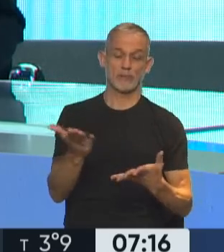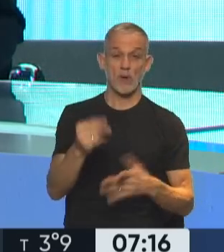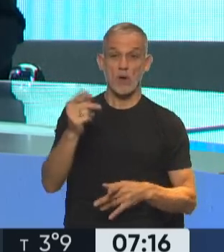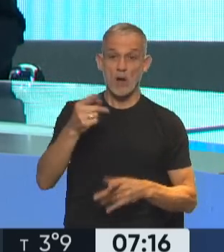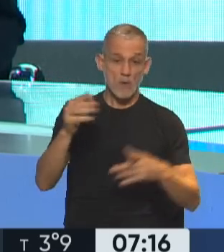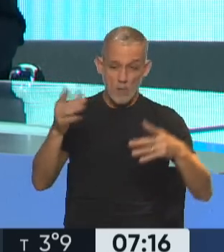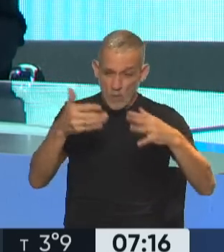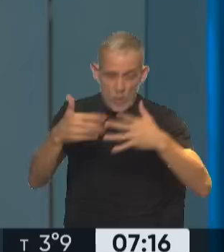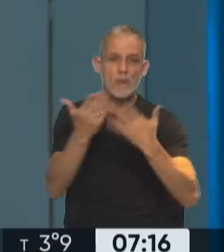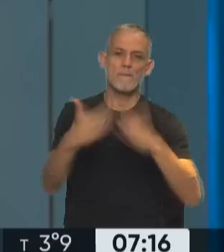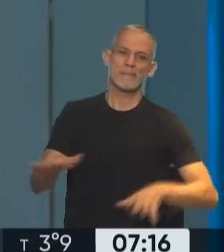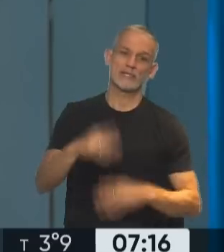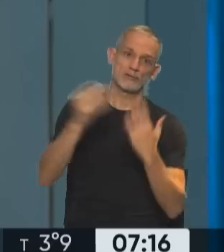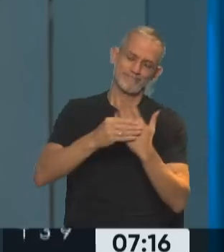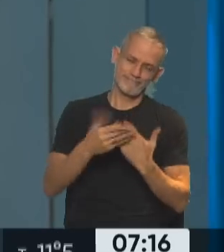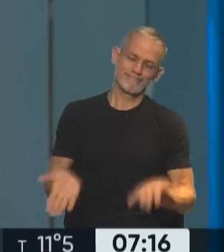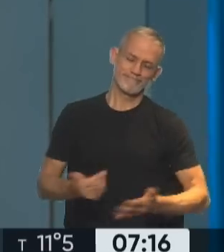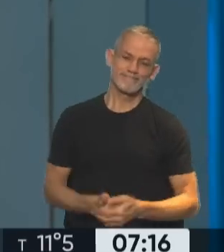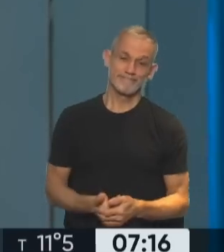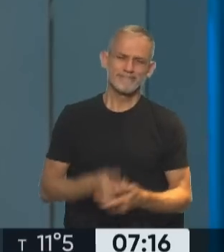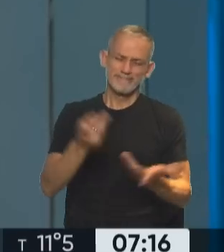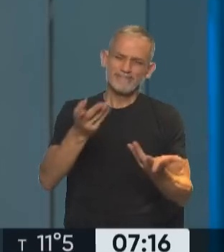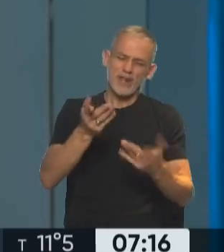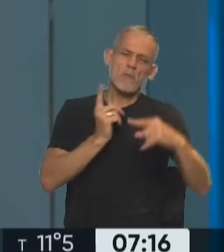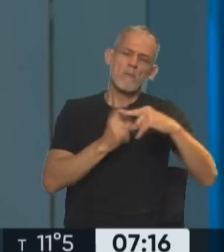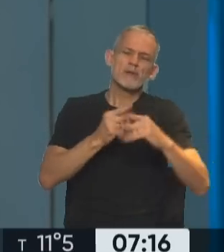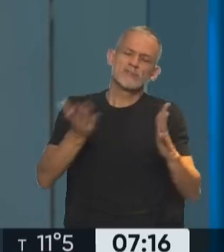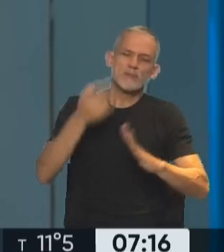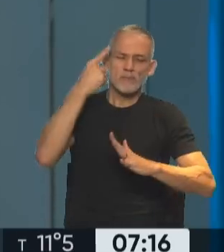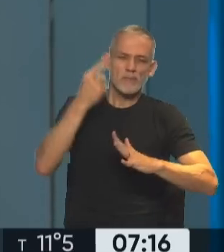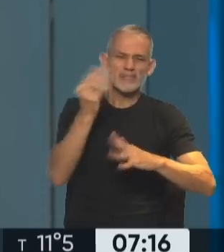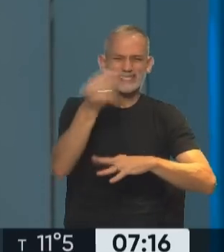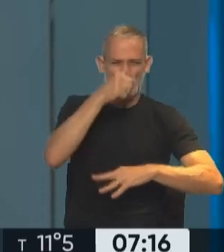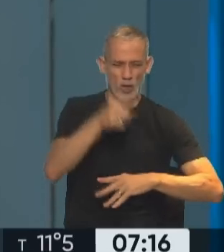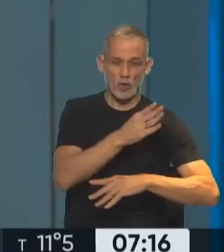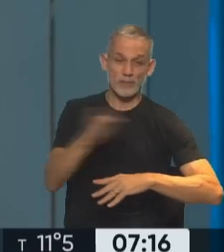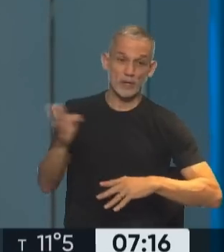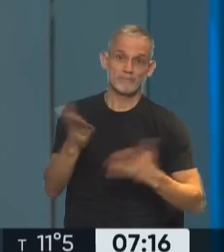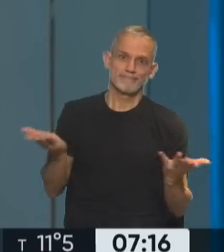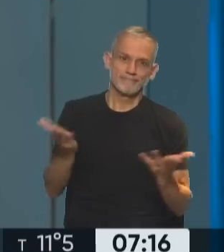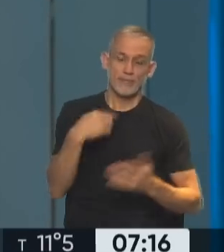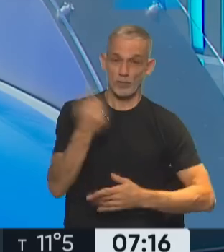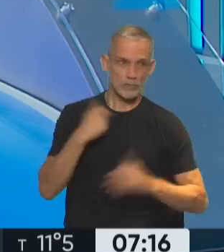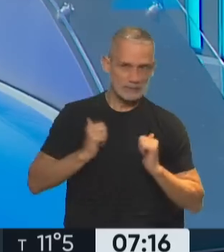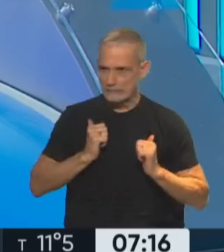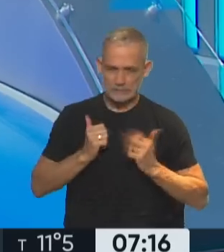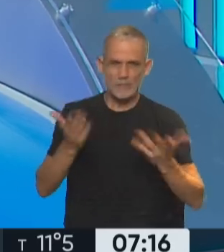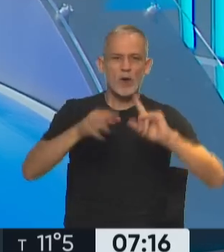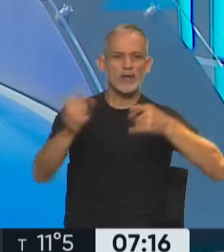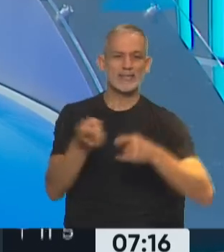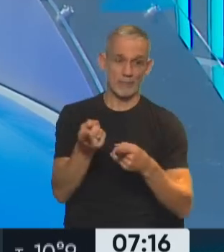ocurría justamente la renuncia. Probablemente sea la mitad del vaso lleno Claro. de todo lo que atravesamos este fin de semana. Digo, atravesamos en términos políticos, pero también